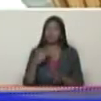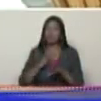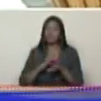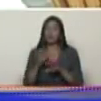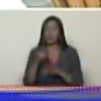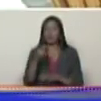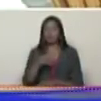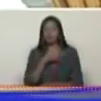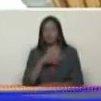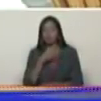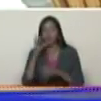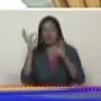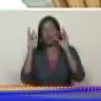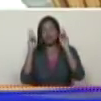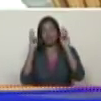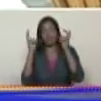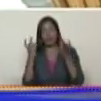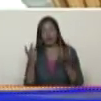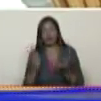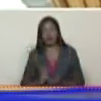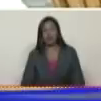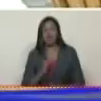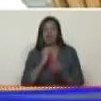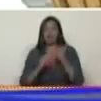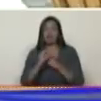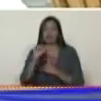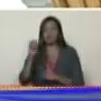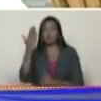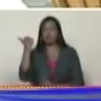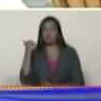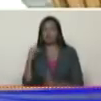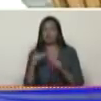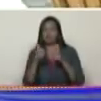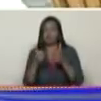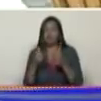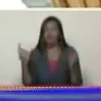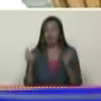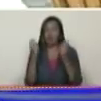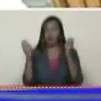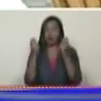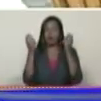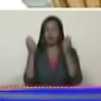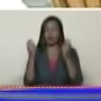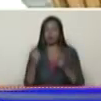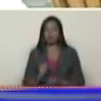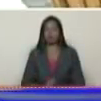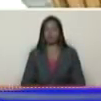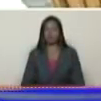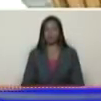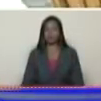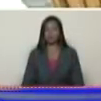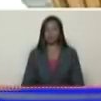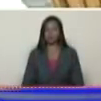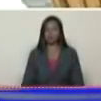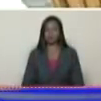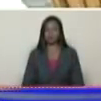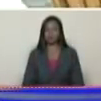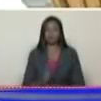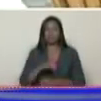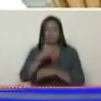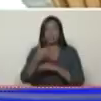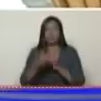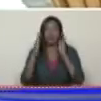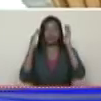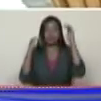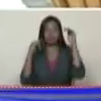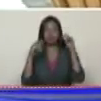temas sociales. El fin de semana pasada arrancamos la primera jornada para el plan de atención